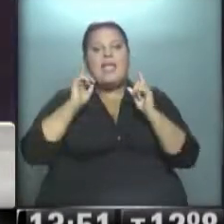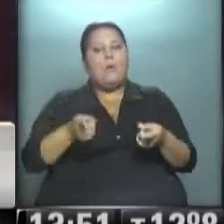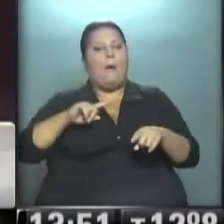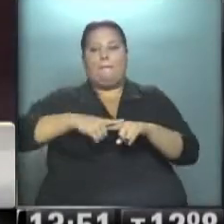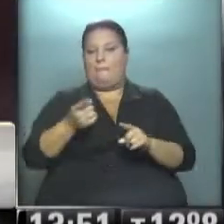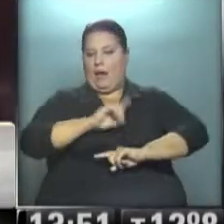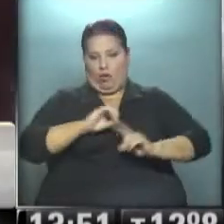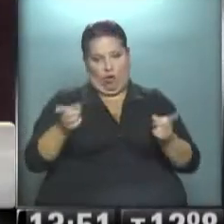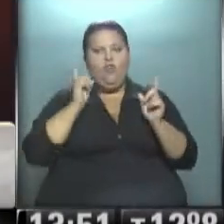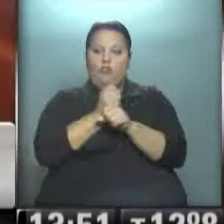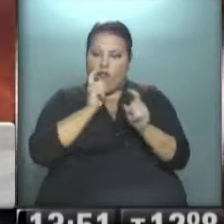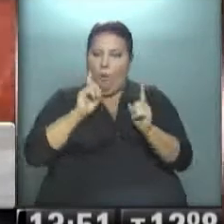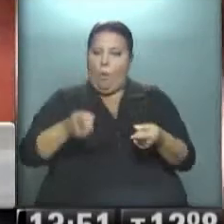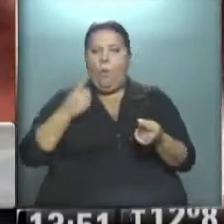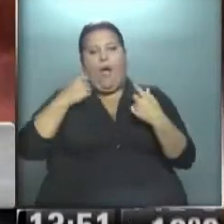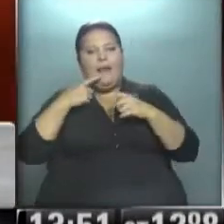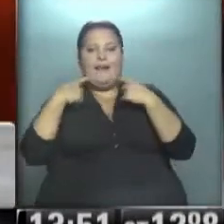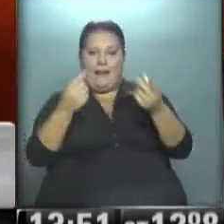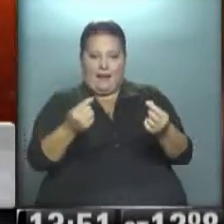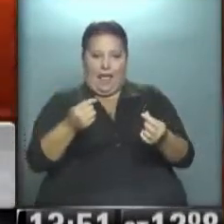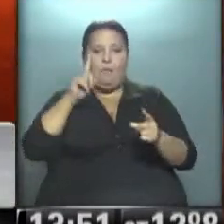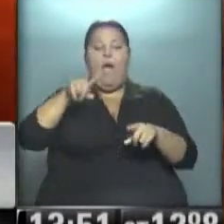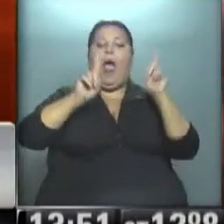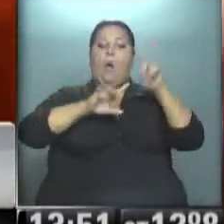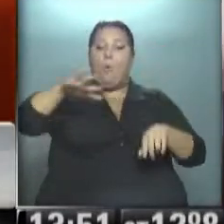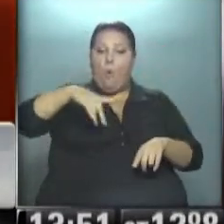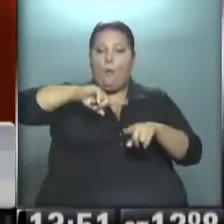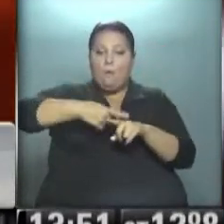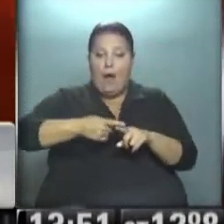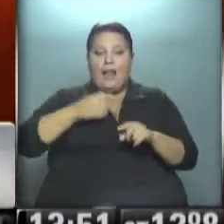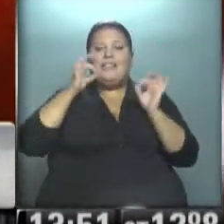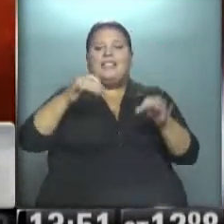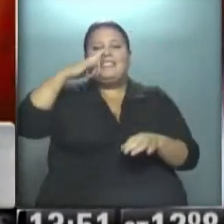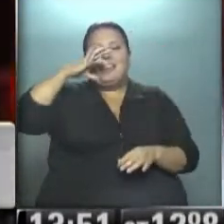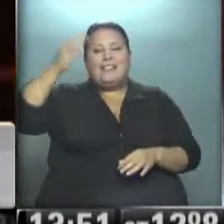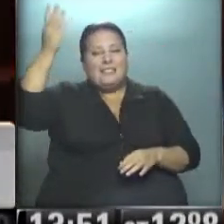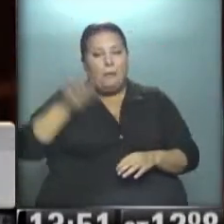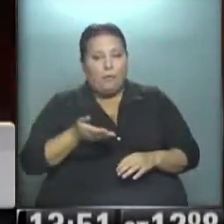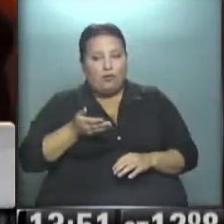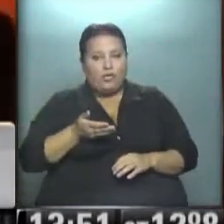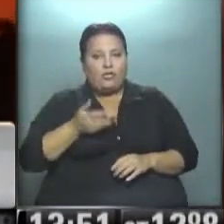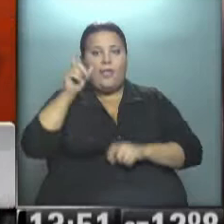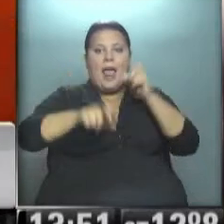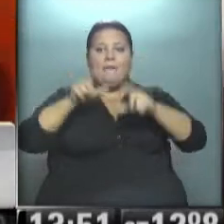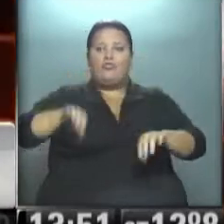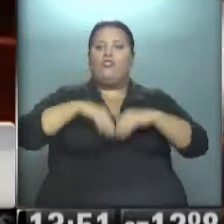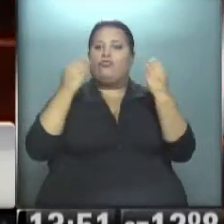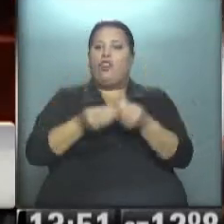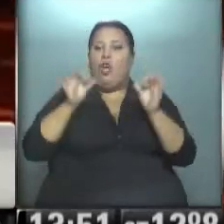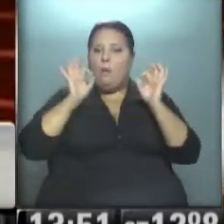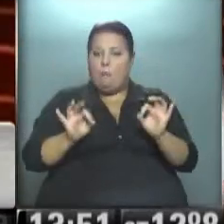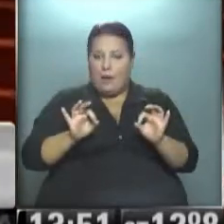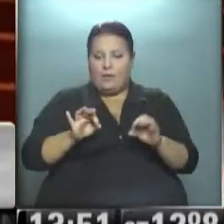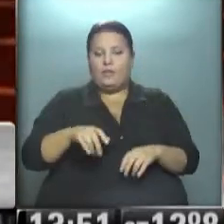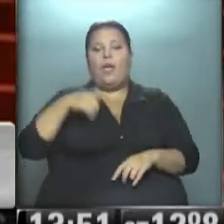van a paralizar el servicio en algunos estados esta huelga abarca hasta el 70% del cuerpo civil el